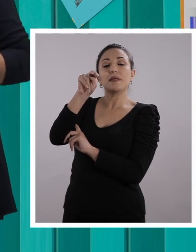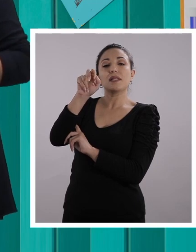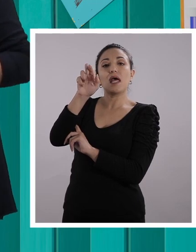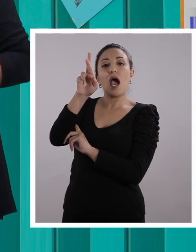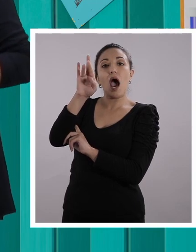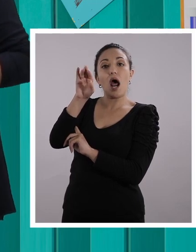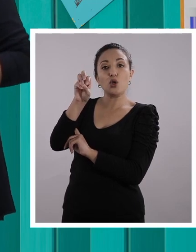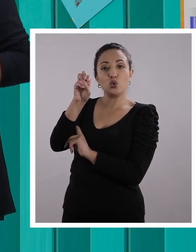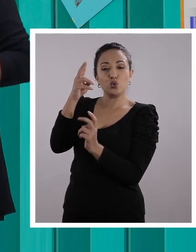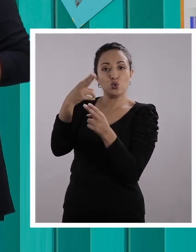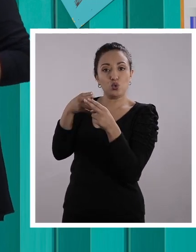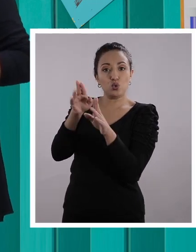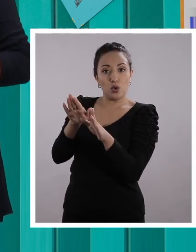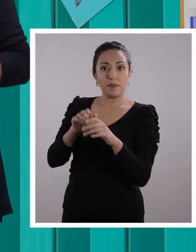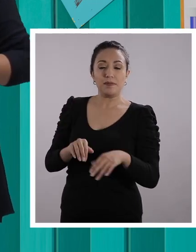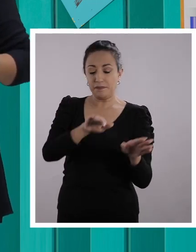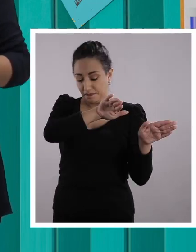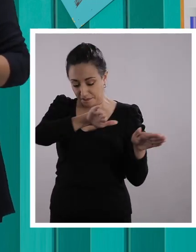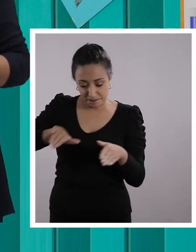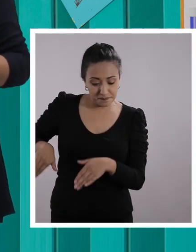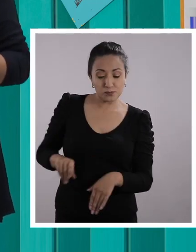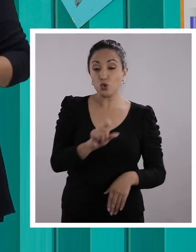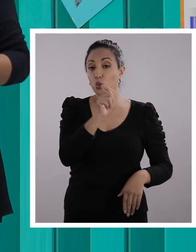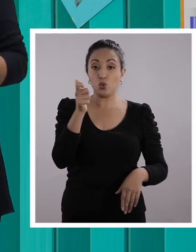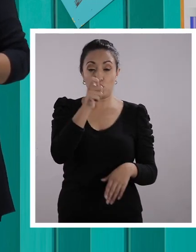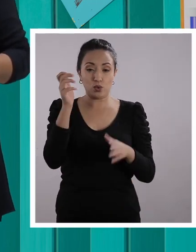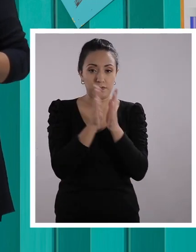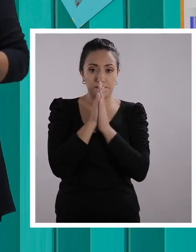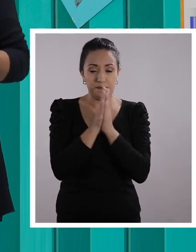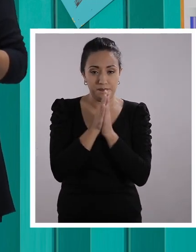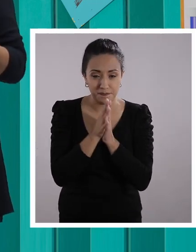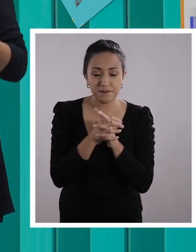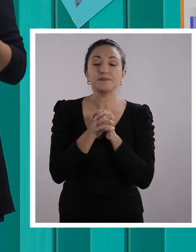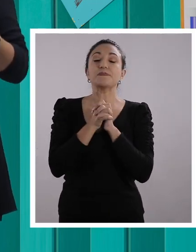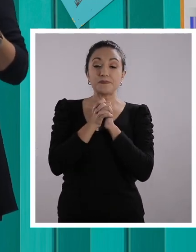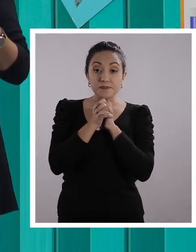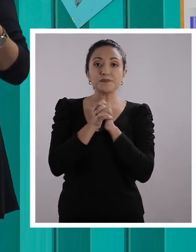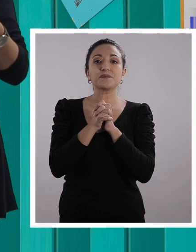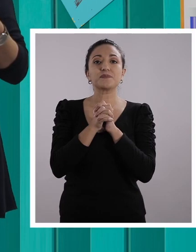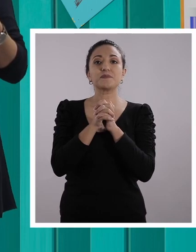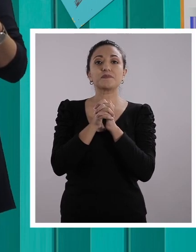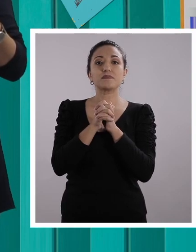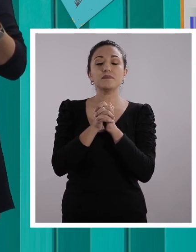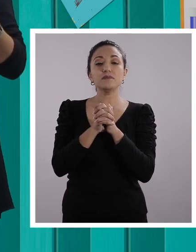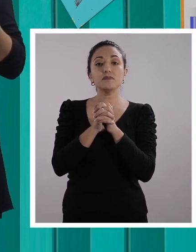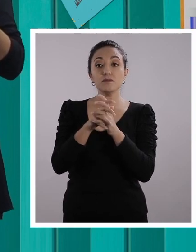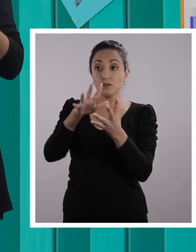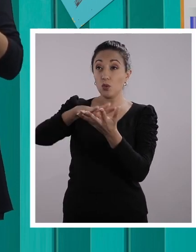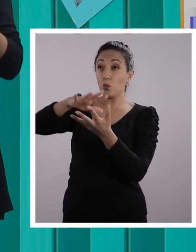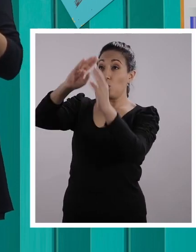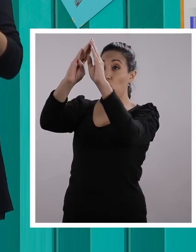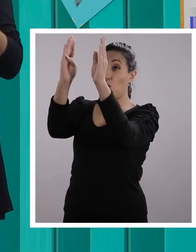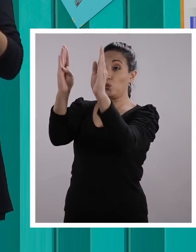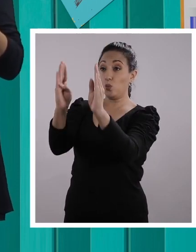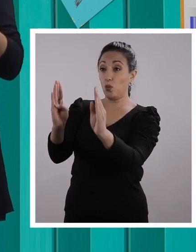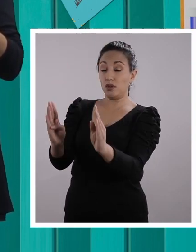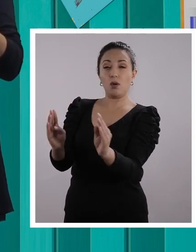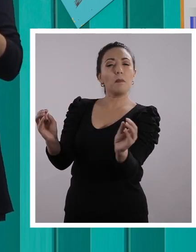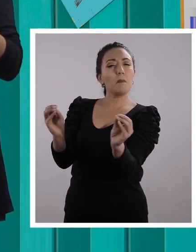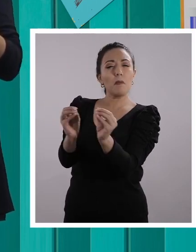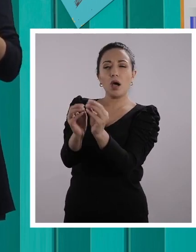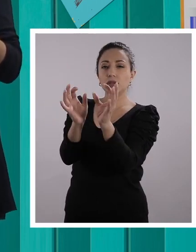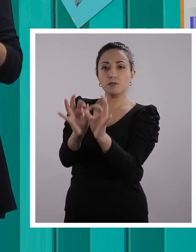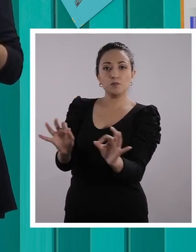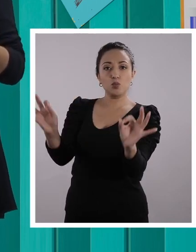parque bolívar genial ya van 2 - vamos la opa no la siguiente la siguiente adivinanza es uno de los monumentos